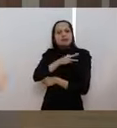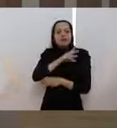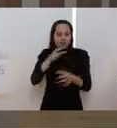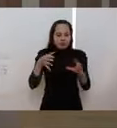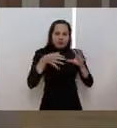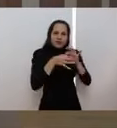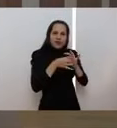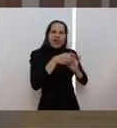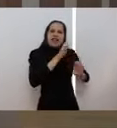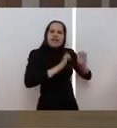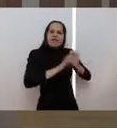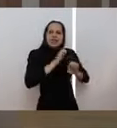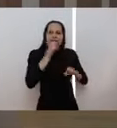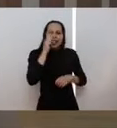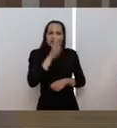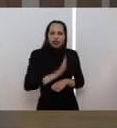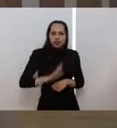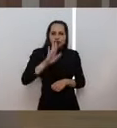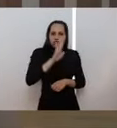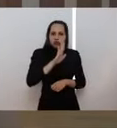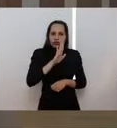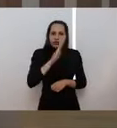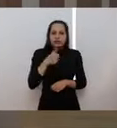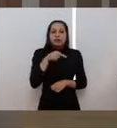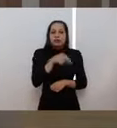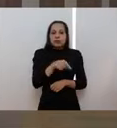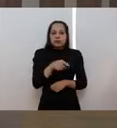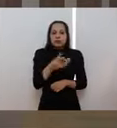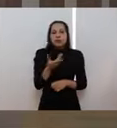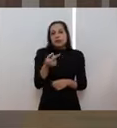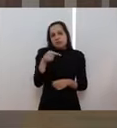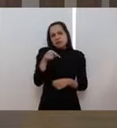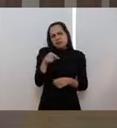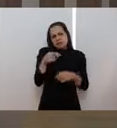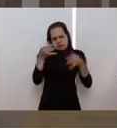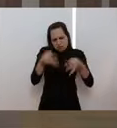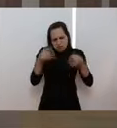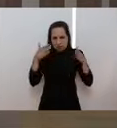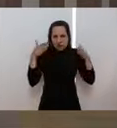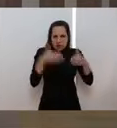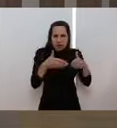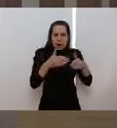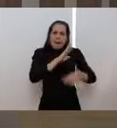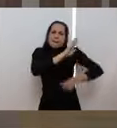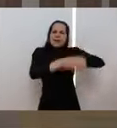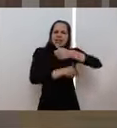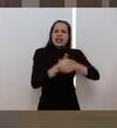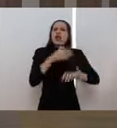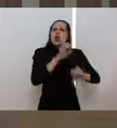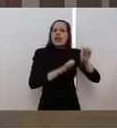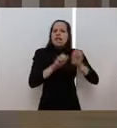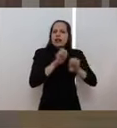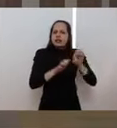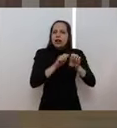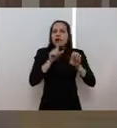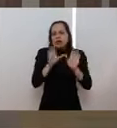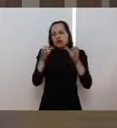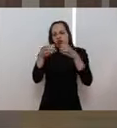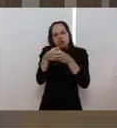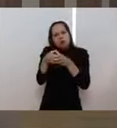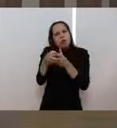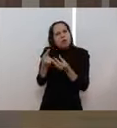defensa nacional nuestra línea directa es ministerio de defensa pero obviamente todas las políticas de la dirección general de sanidad militar